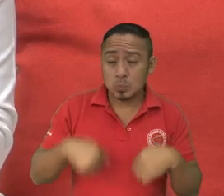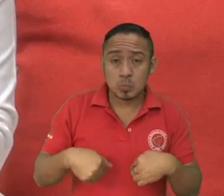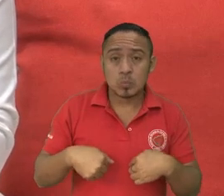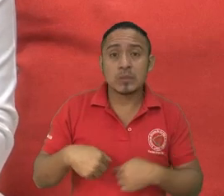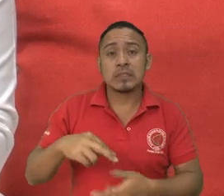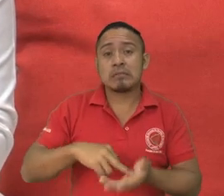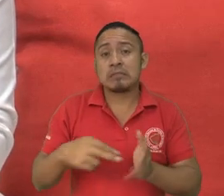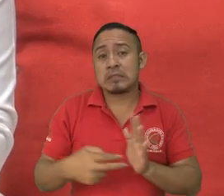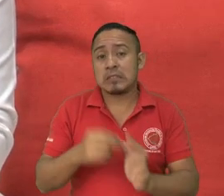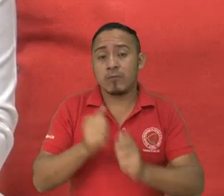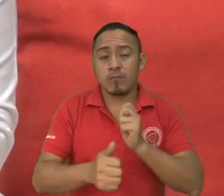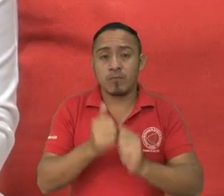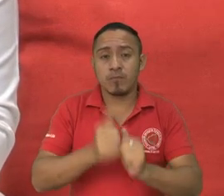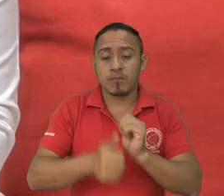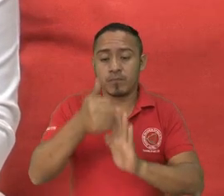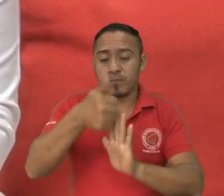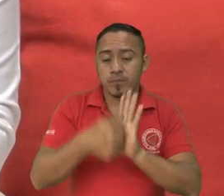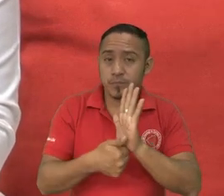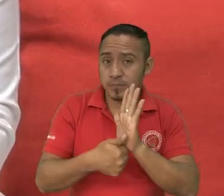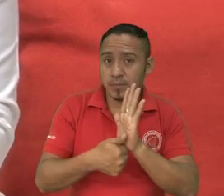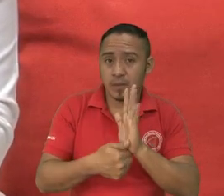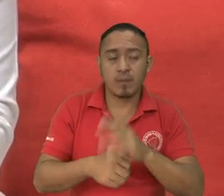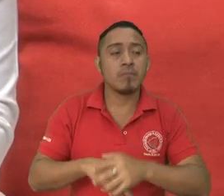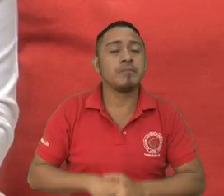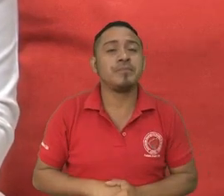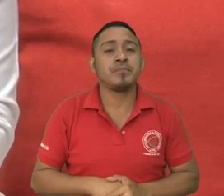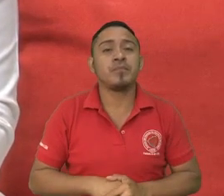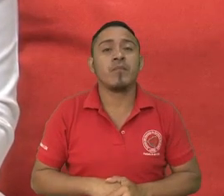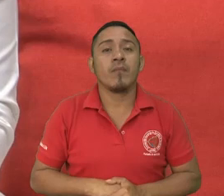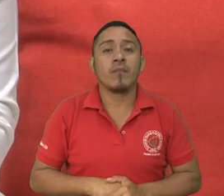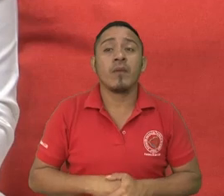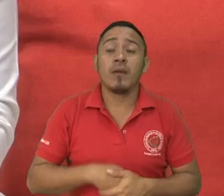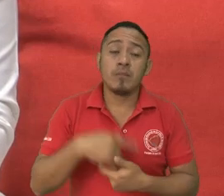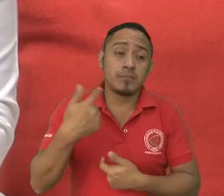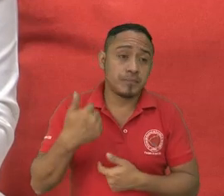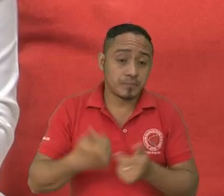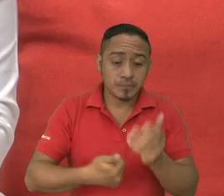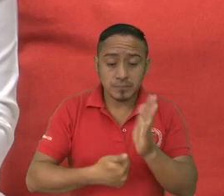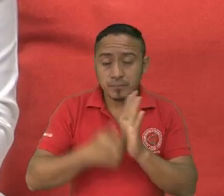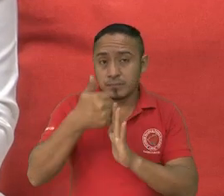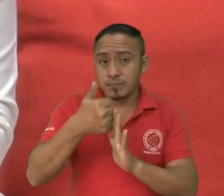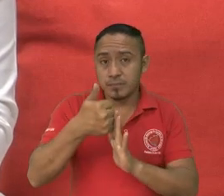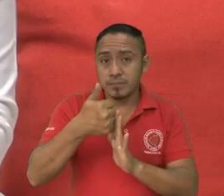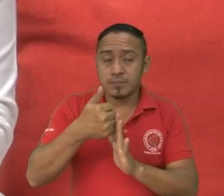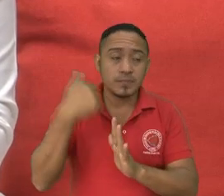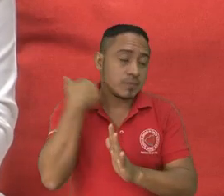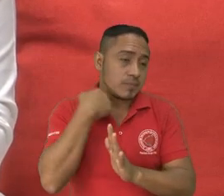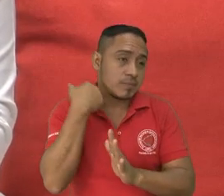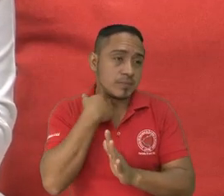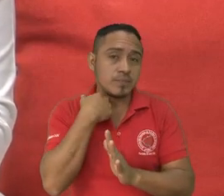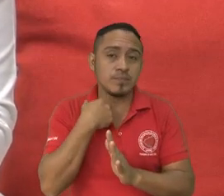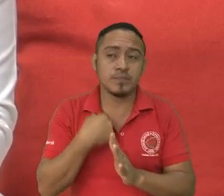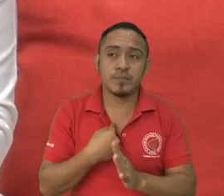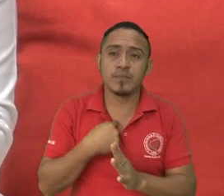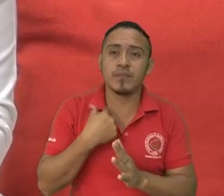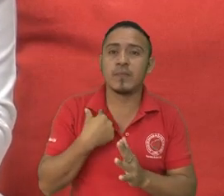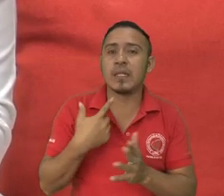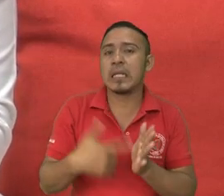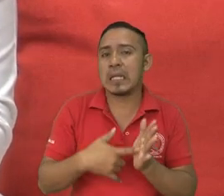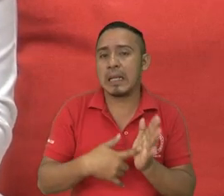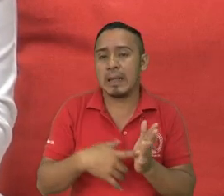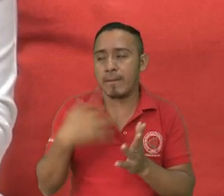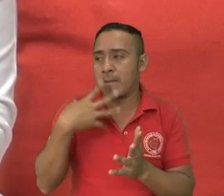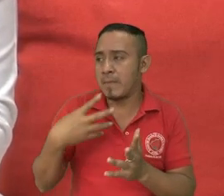una autoestima baja. Y para tenerla siempre en cuenta es como si nos dicen